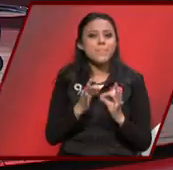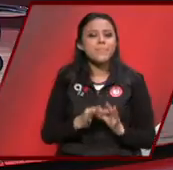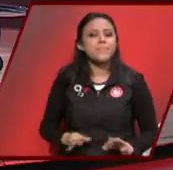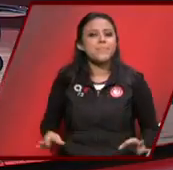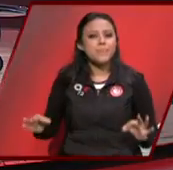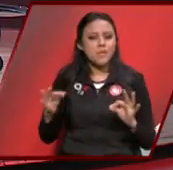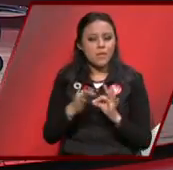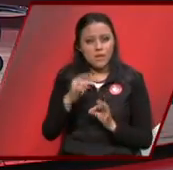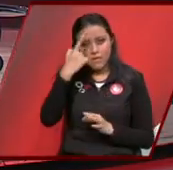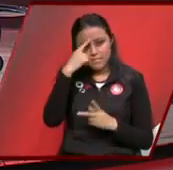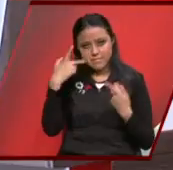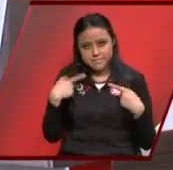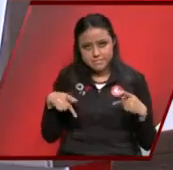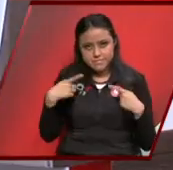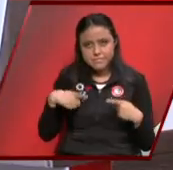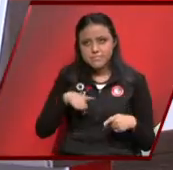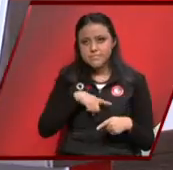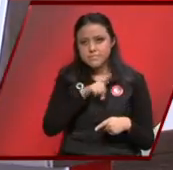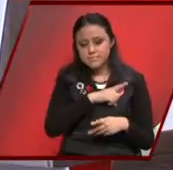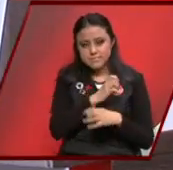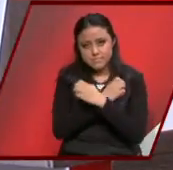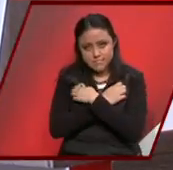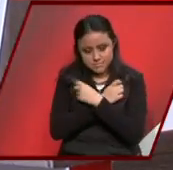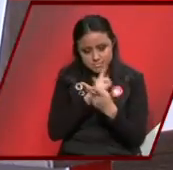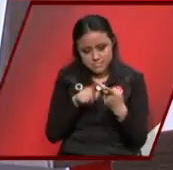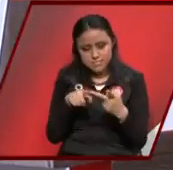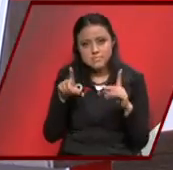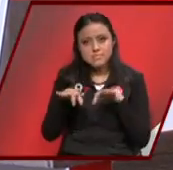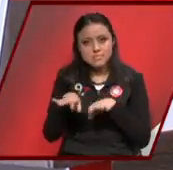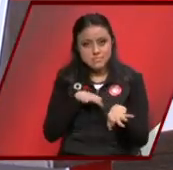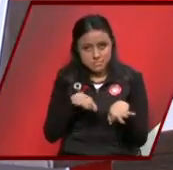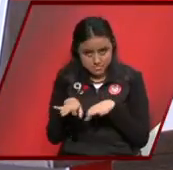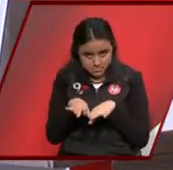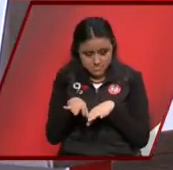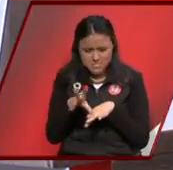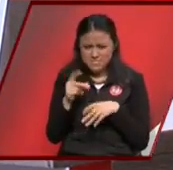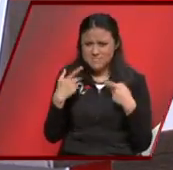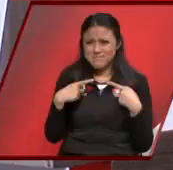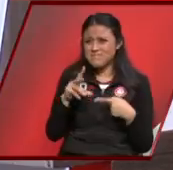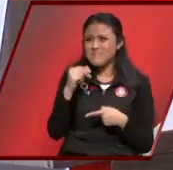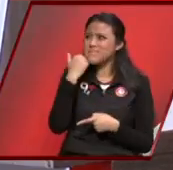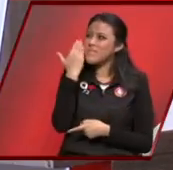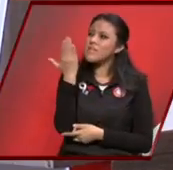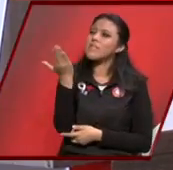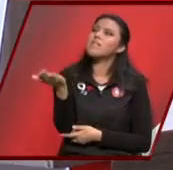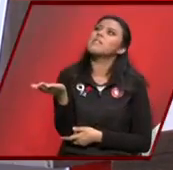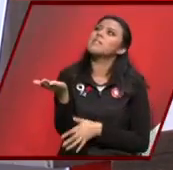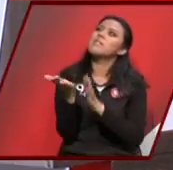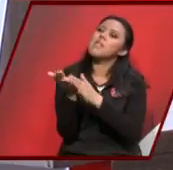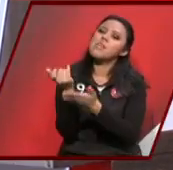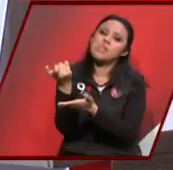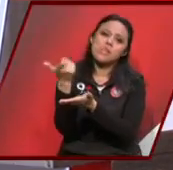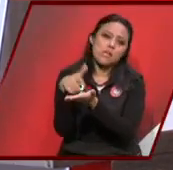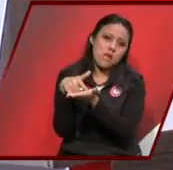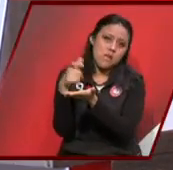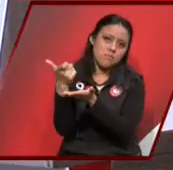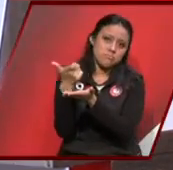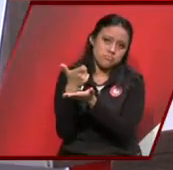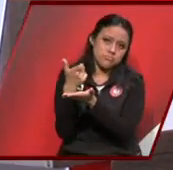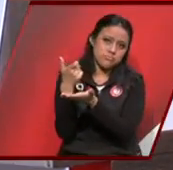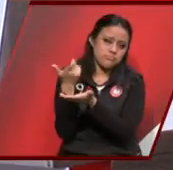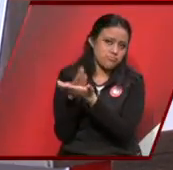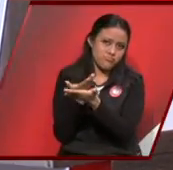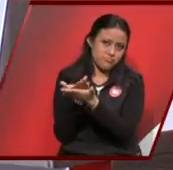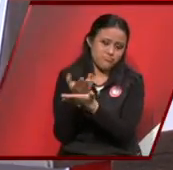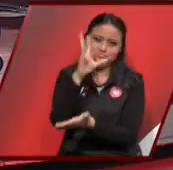que le podemos dar a la gente tiene que ver con educación y empleo. La gente de esta ciudad no quiere estirar la mano para que le den nada más un apoyo. La gente